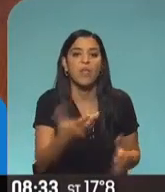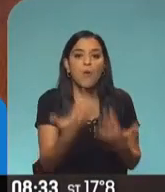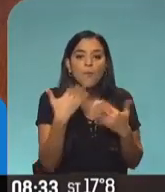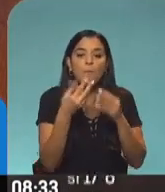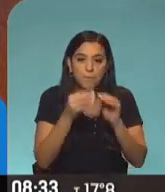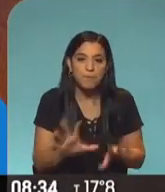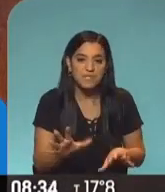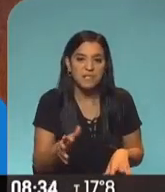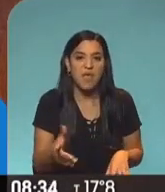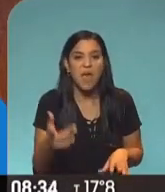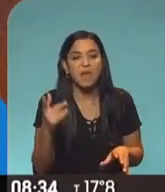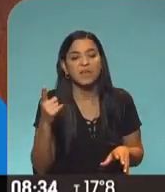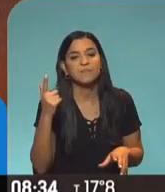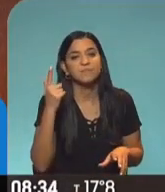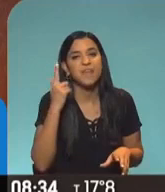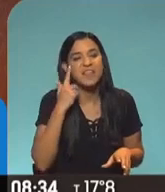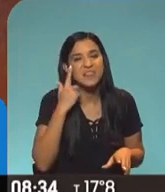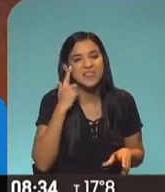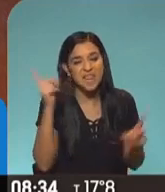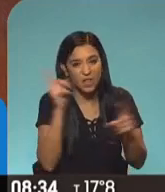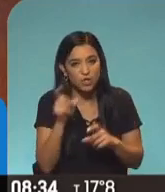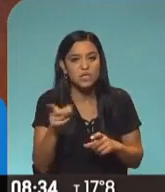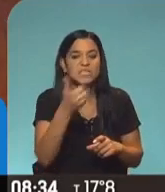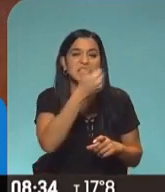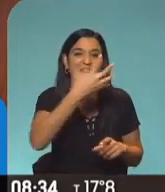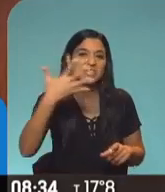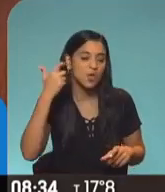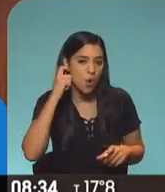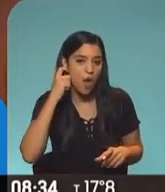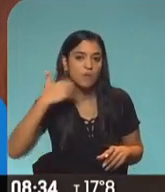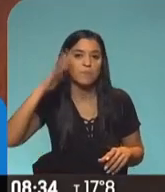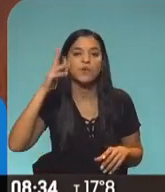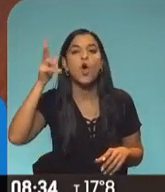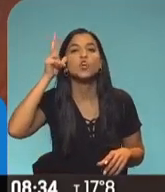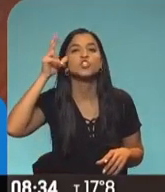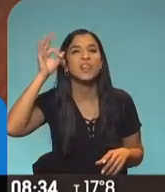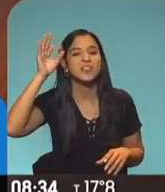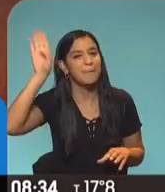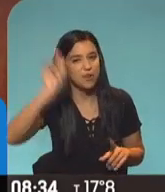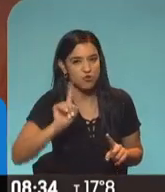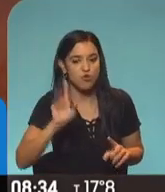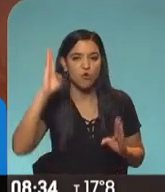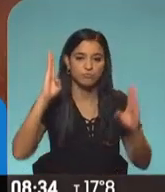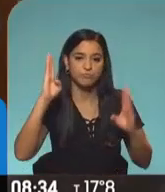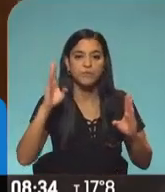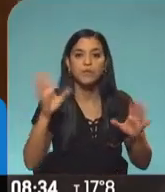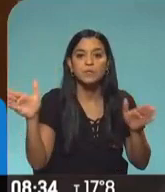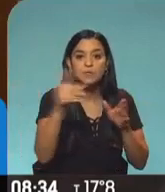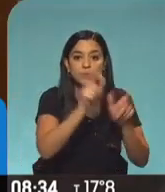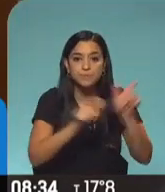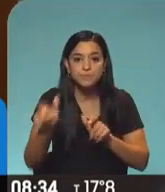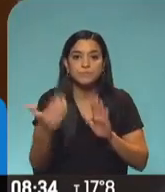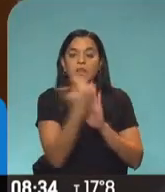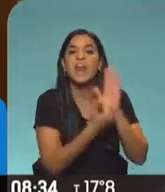empezar a tener trastornos cognitivos, superando los 65 años, no más de 80 y pico, y se reclutan en base a unos scores